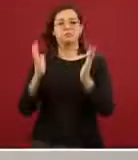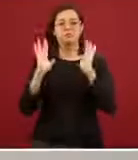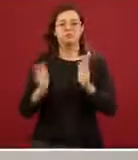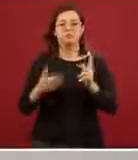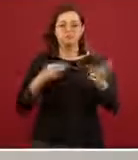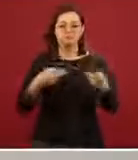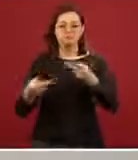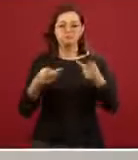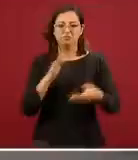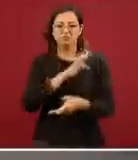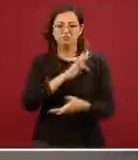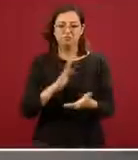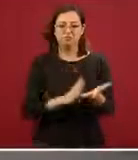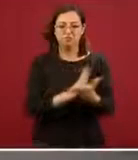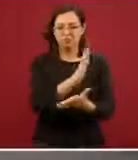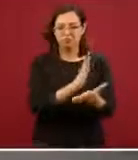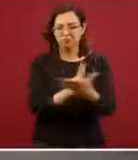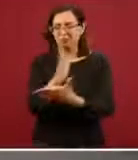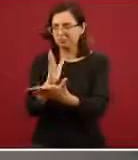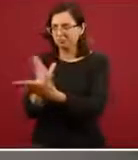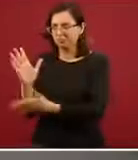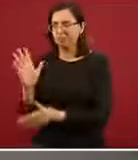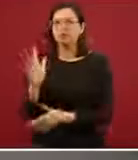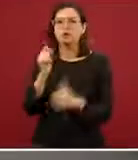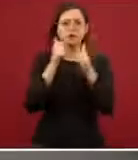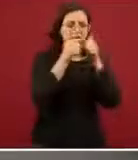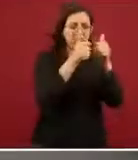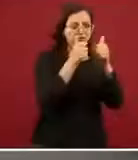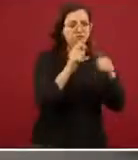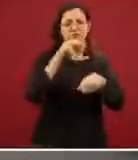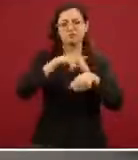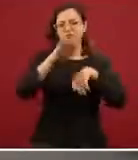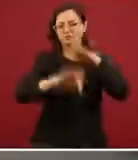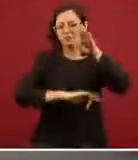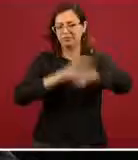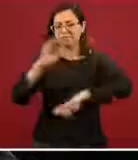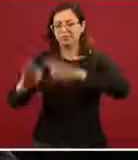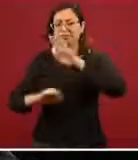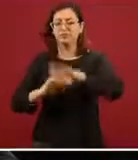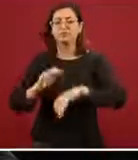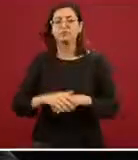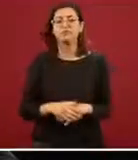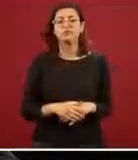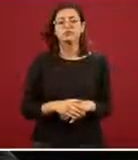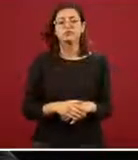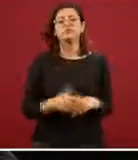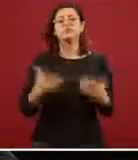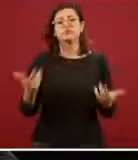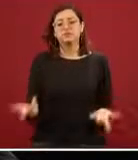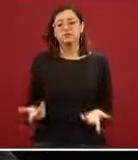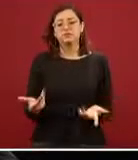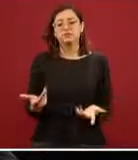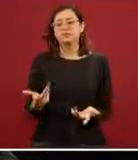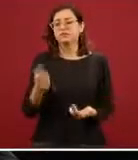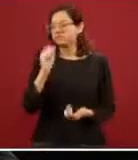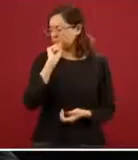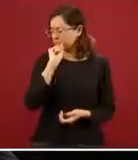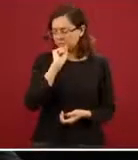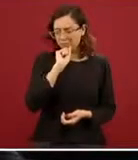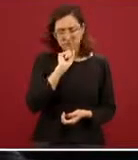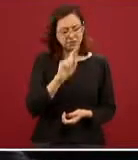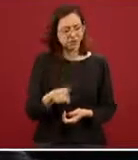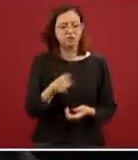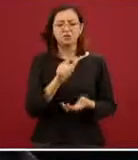las intervenciones. Y termino diciendo, estas son las medidas de sana distancia, siguen las medidas de